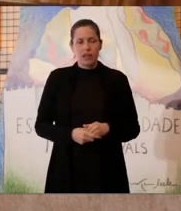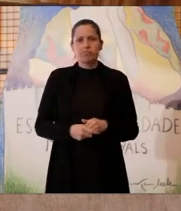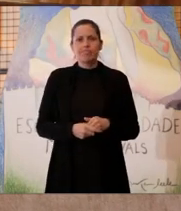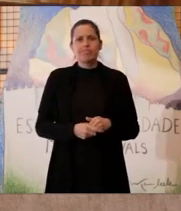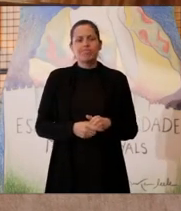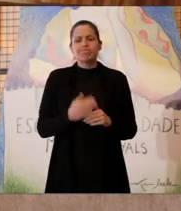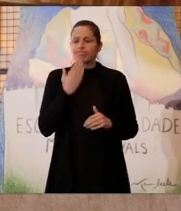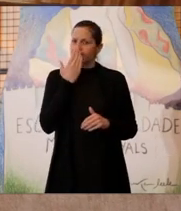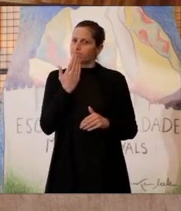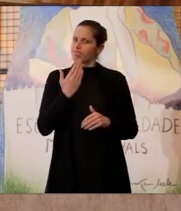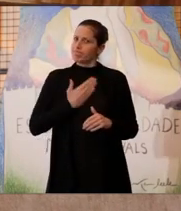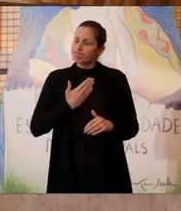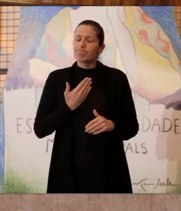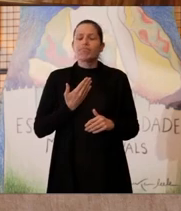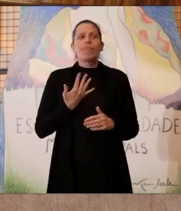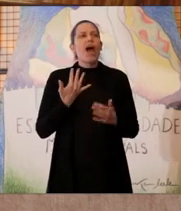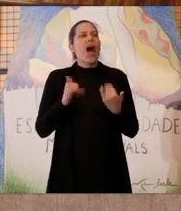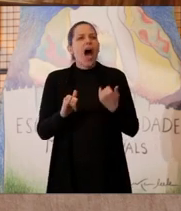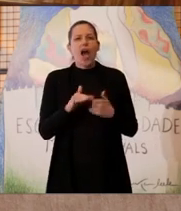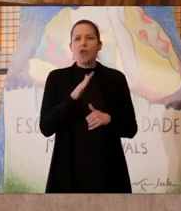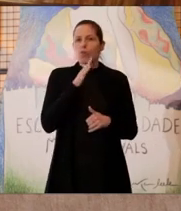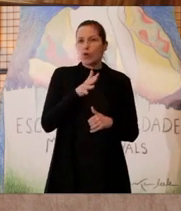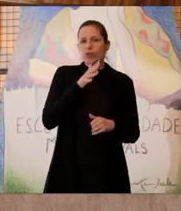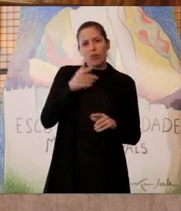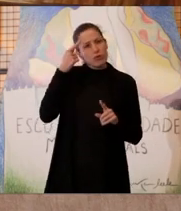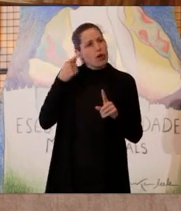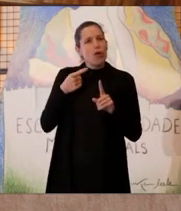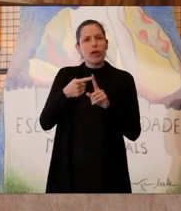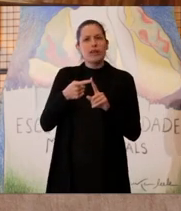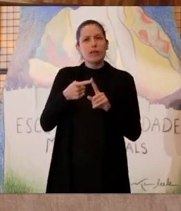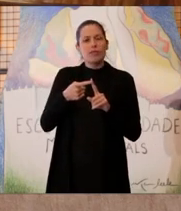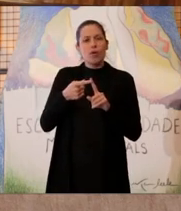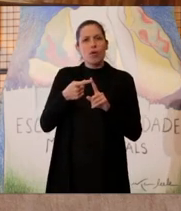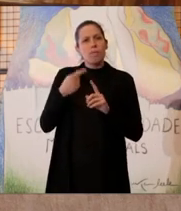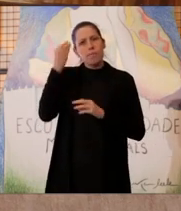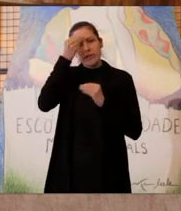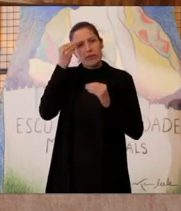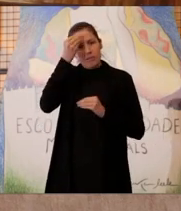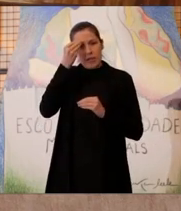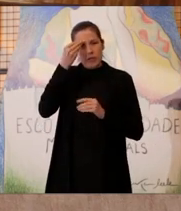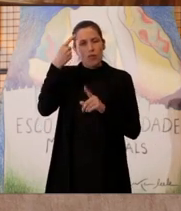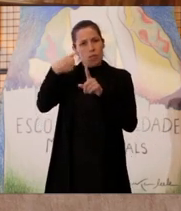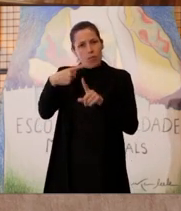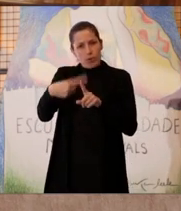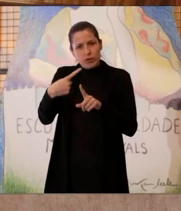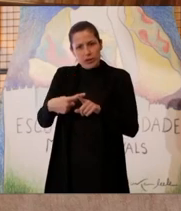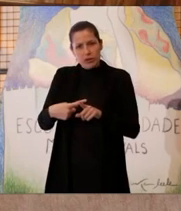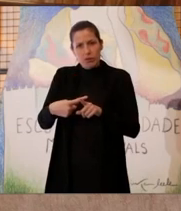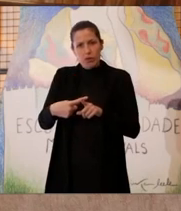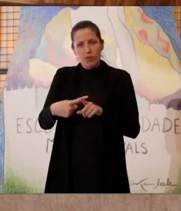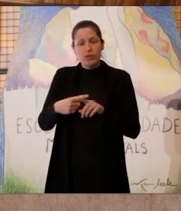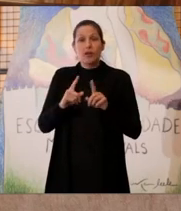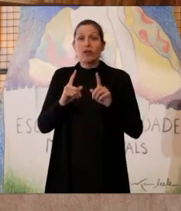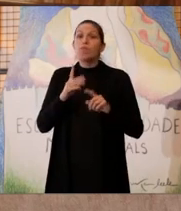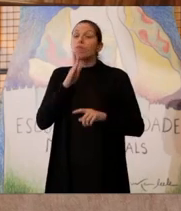motivos en este momento para el optimismo Y si hay motivos para el optimismo que me digas Cuáles son